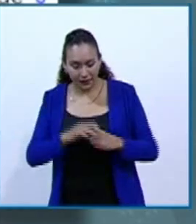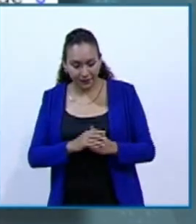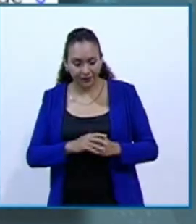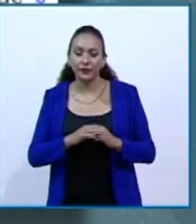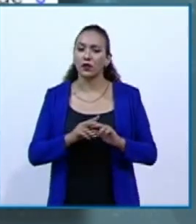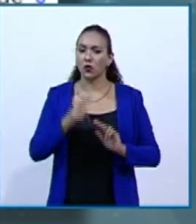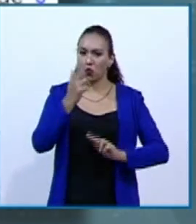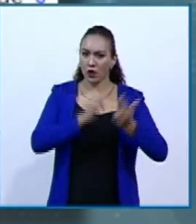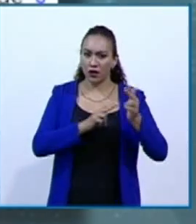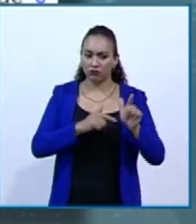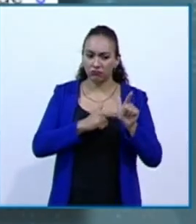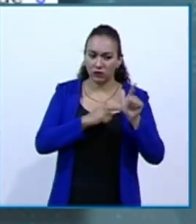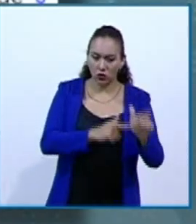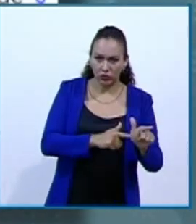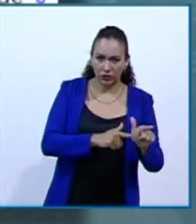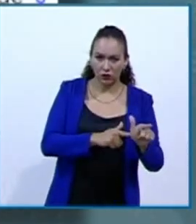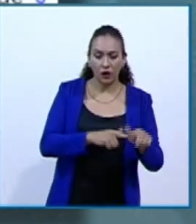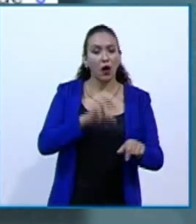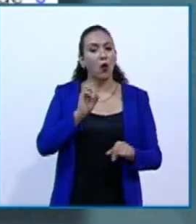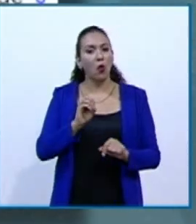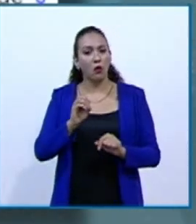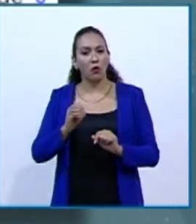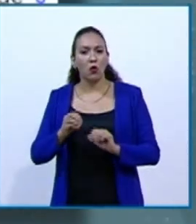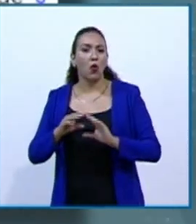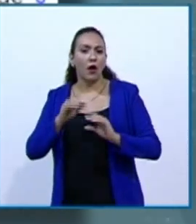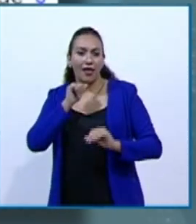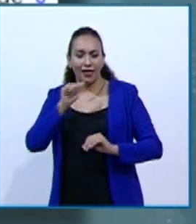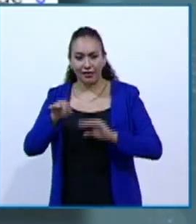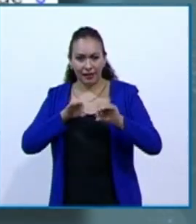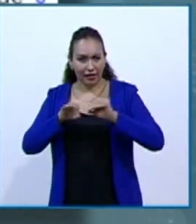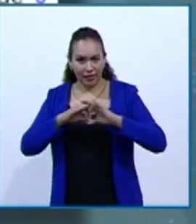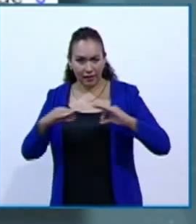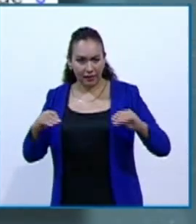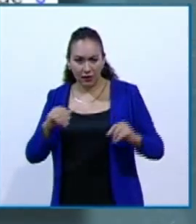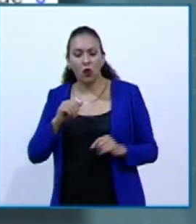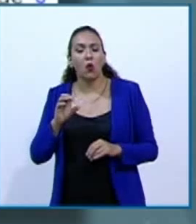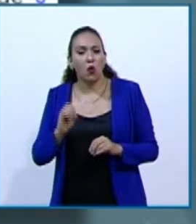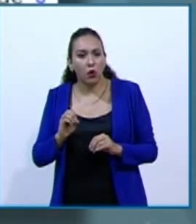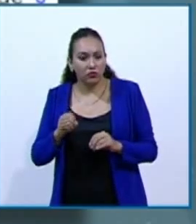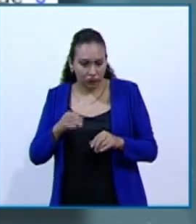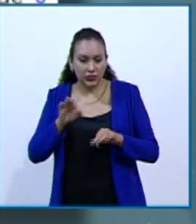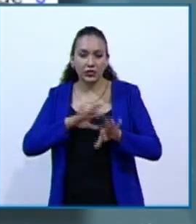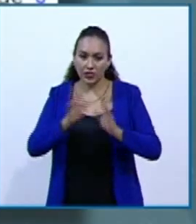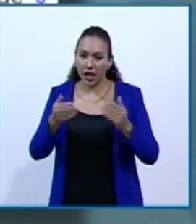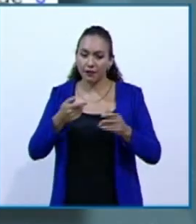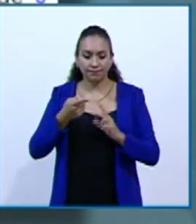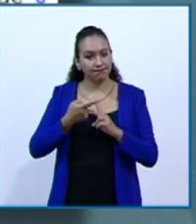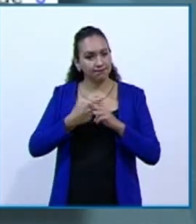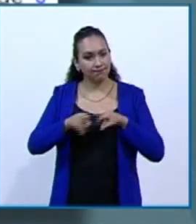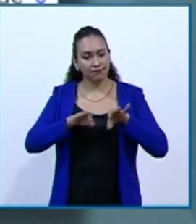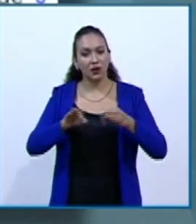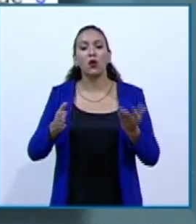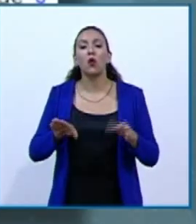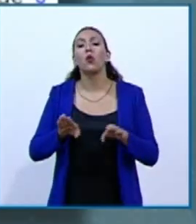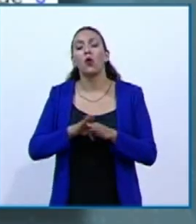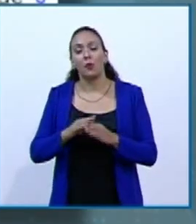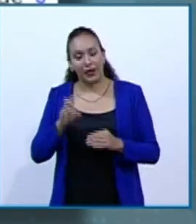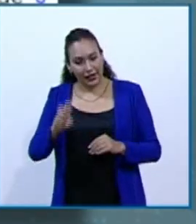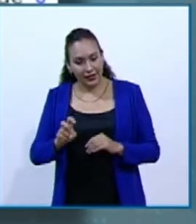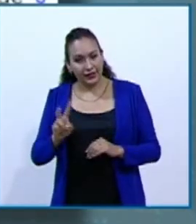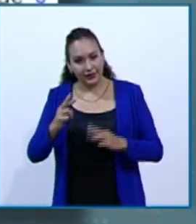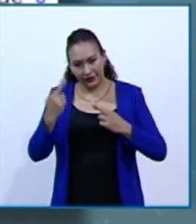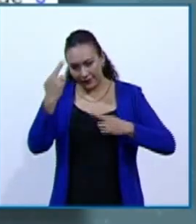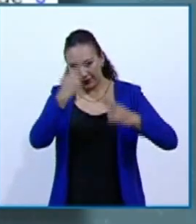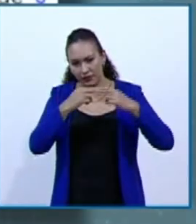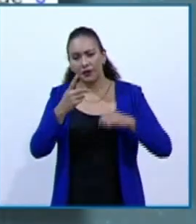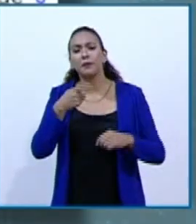la suspensión temporal de actividades en los órganos jurisdiccionales. Asimismo, reiteraron su rechazo a la reforma judicial